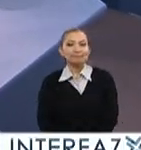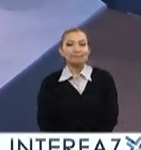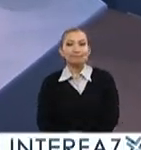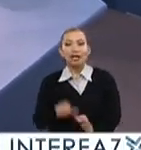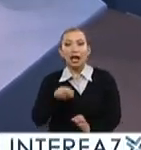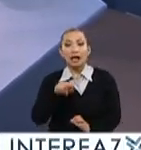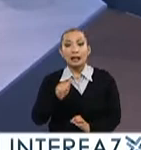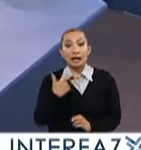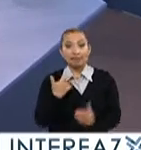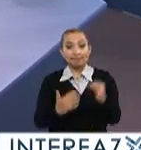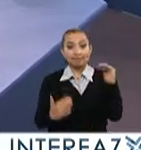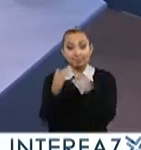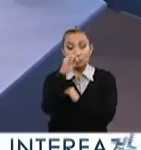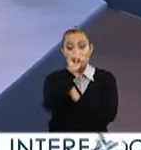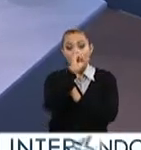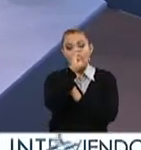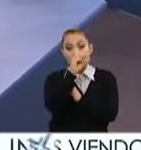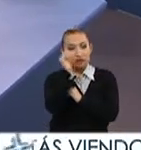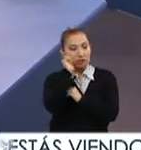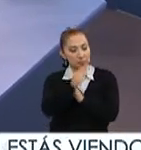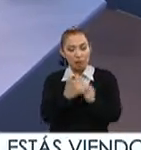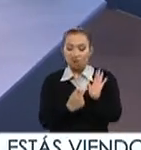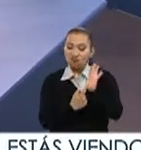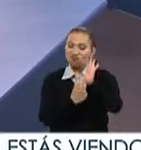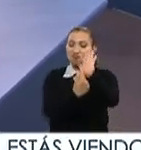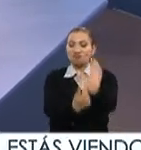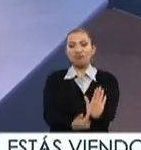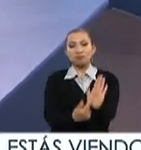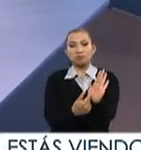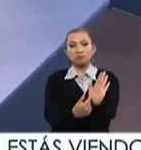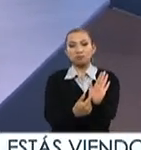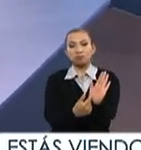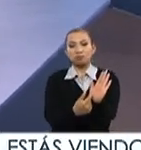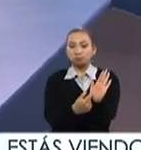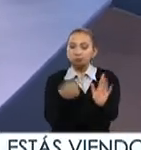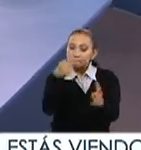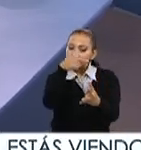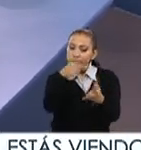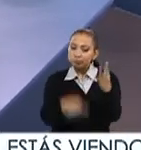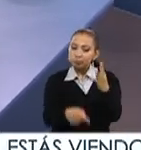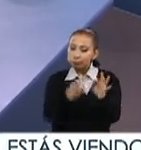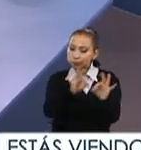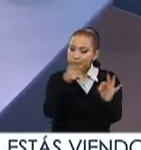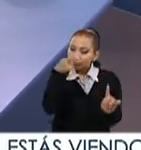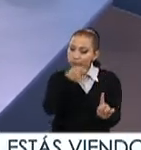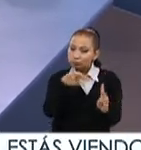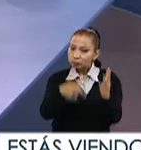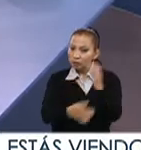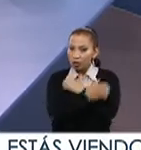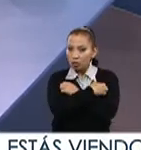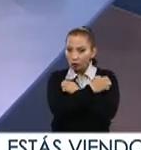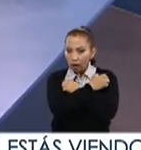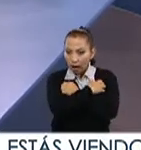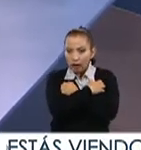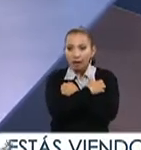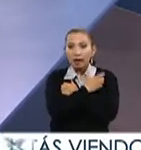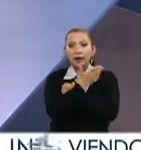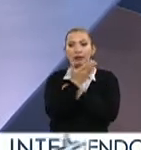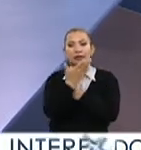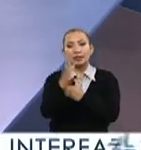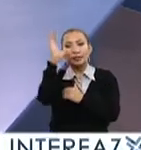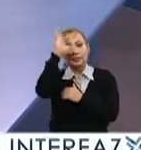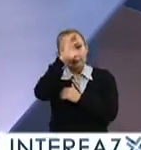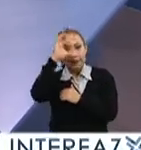es, Ana Cris, la máxima casa de estudios siempre poniendo pues los puntos centrales dentro de la educación, dentro de